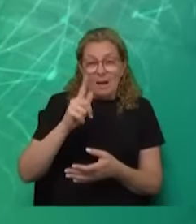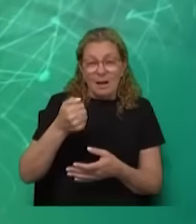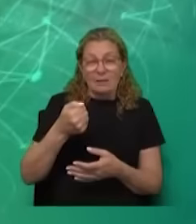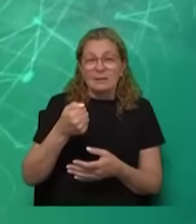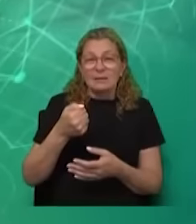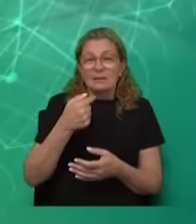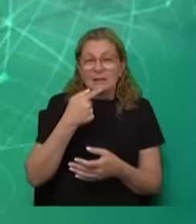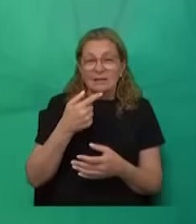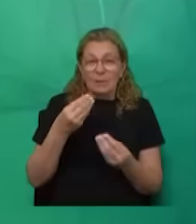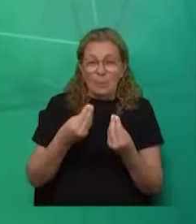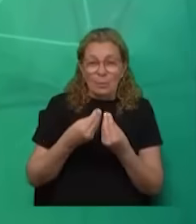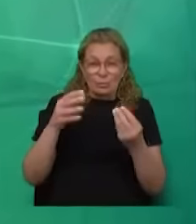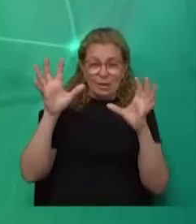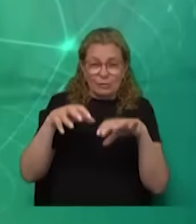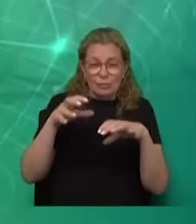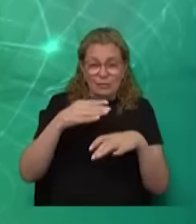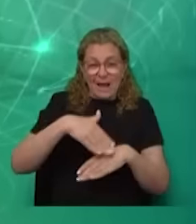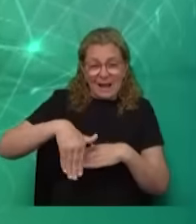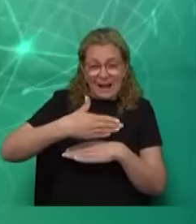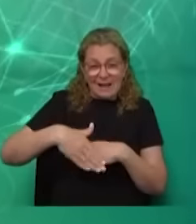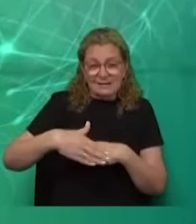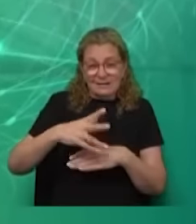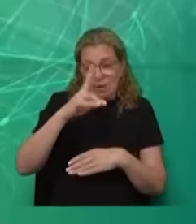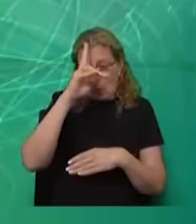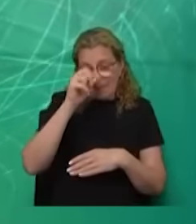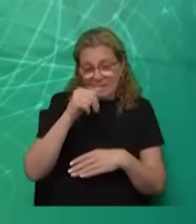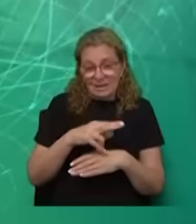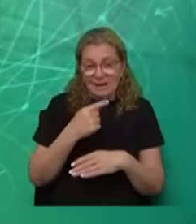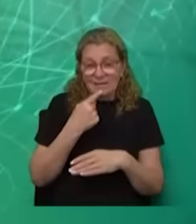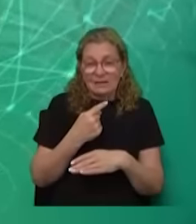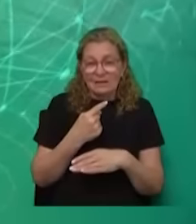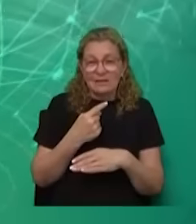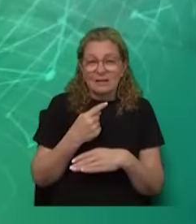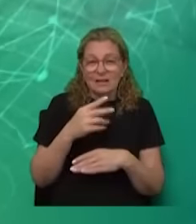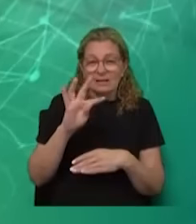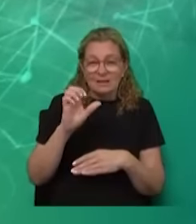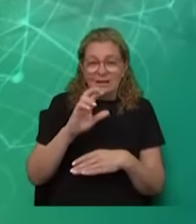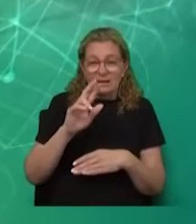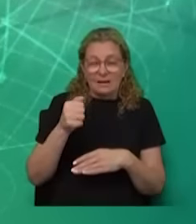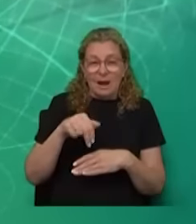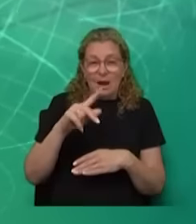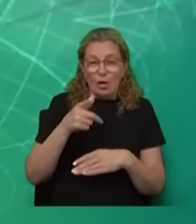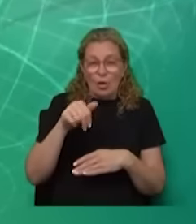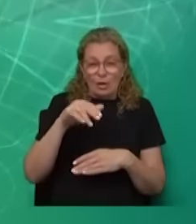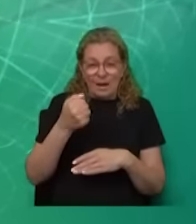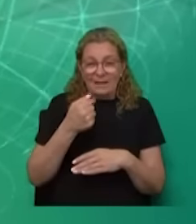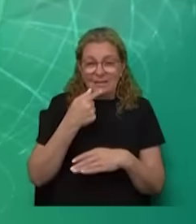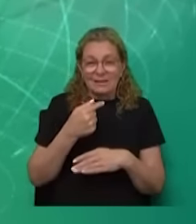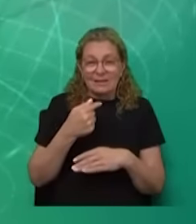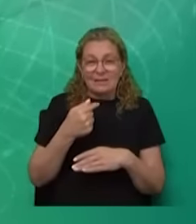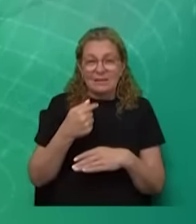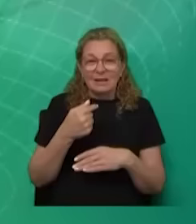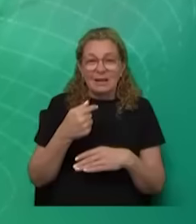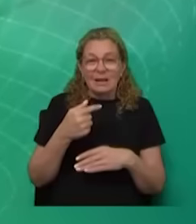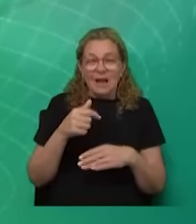intensas lluvias que han inundado calles y algunas zonas del hospital clínico mientras que en tarragona se encuentran afectadas varias carreteras como la autovía